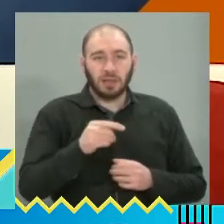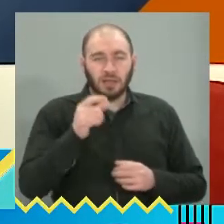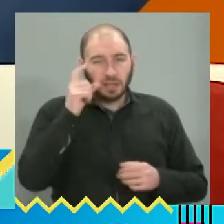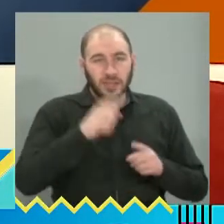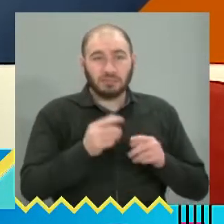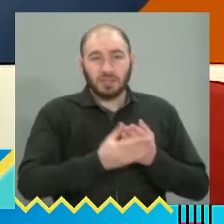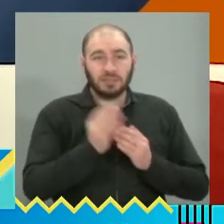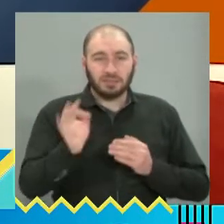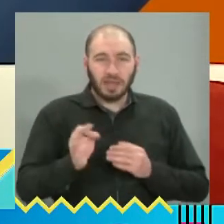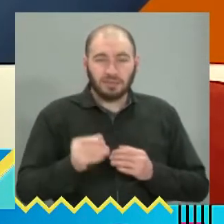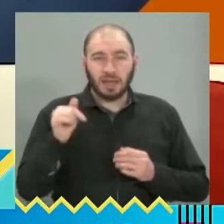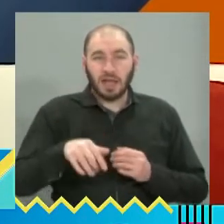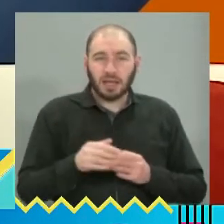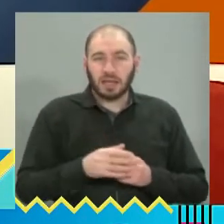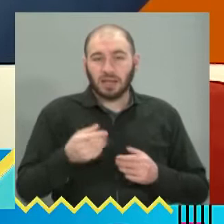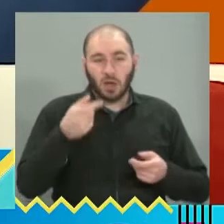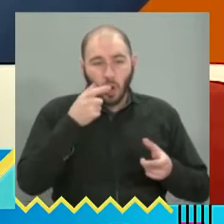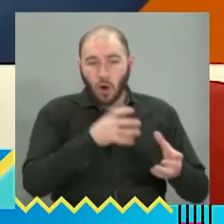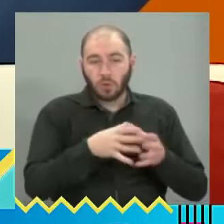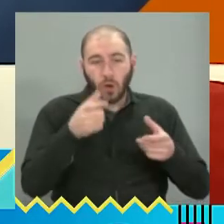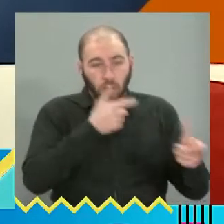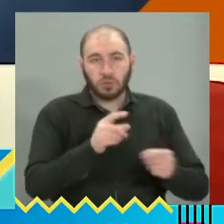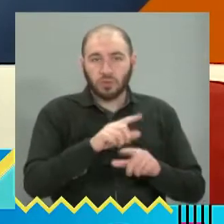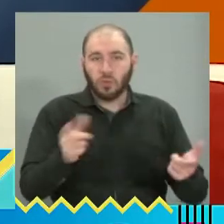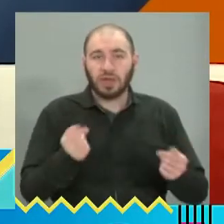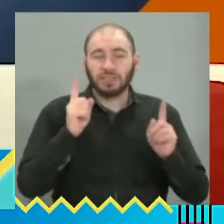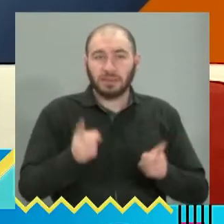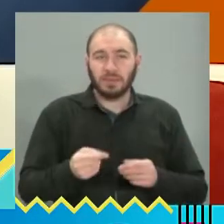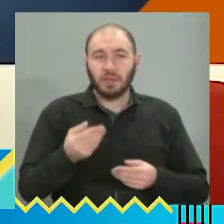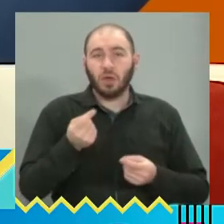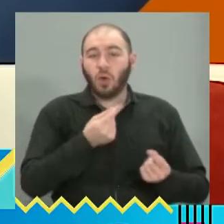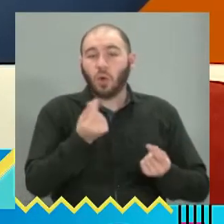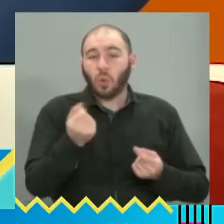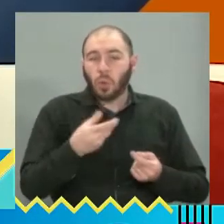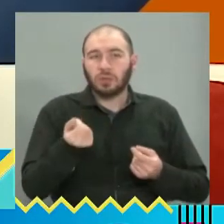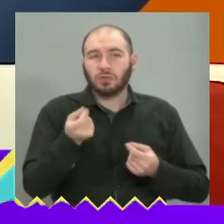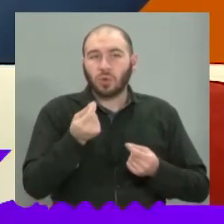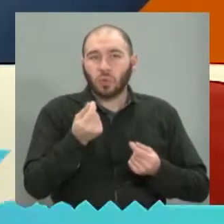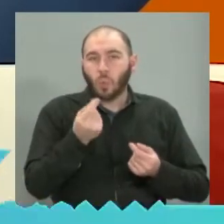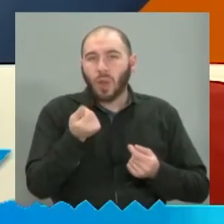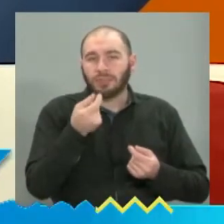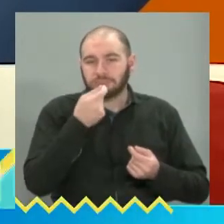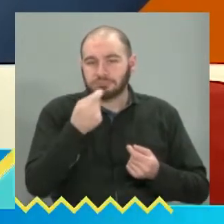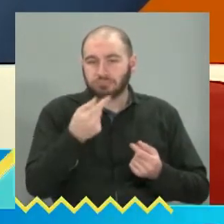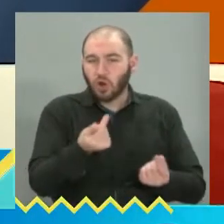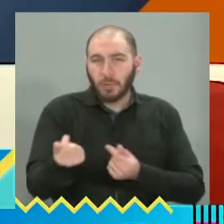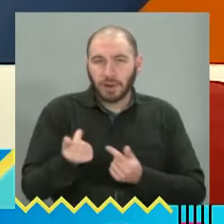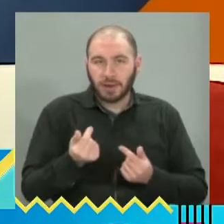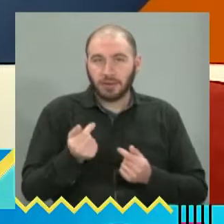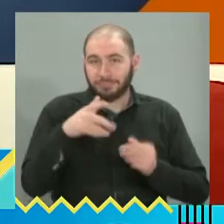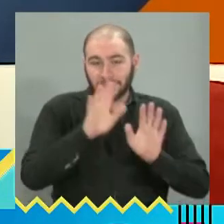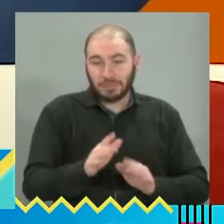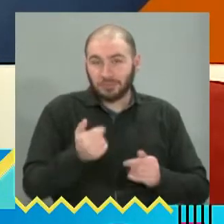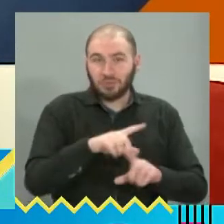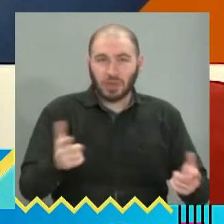exministro, sabe que no hay un organismo que regule y por ende tampoco saben cuánto comprar de medicamento antihipertensivo. Como no estamos